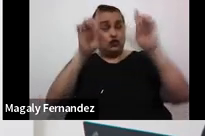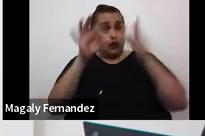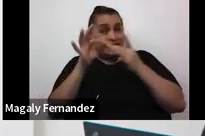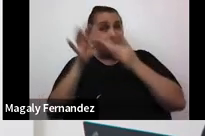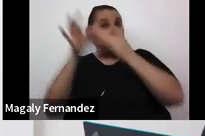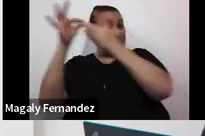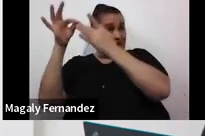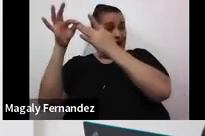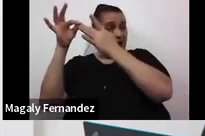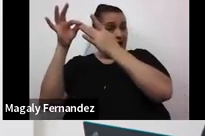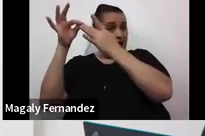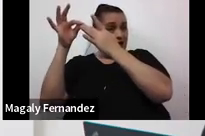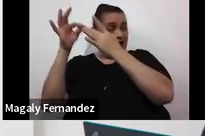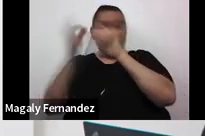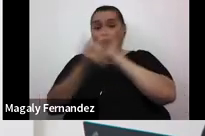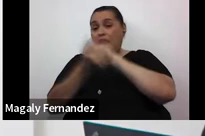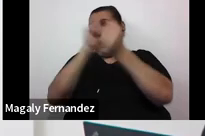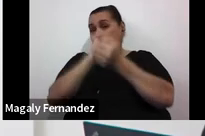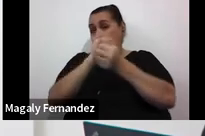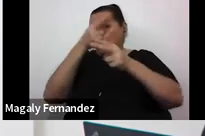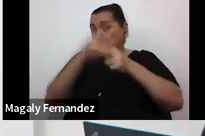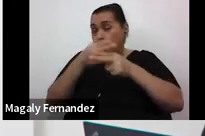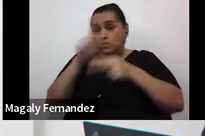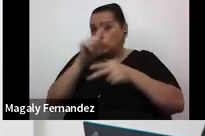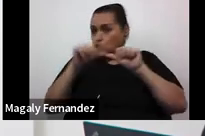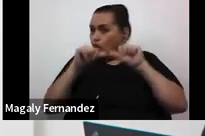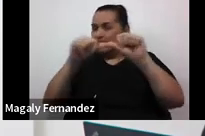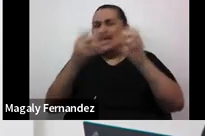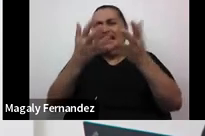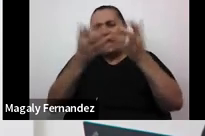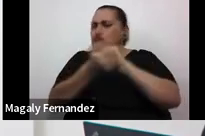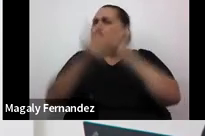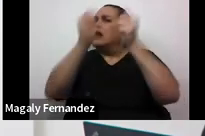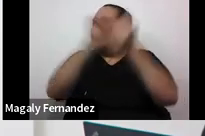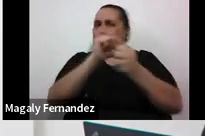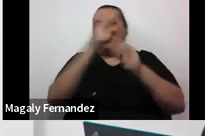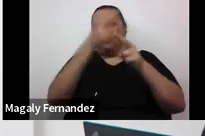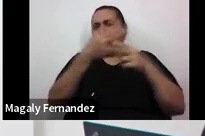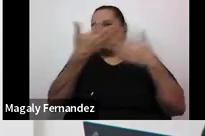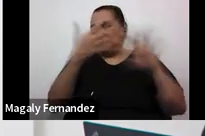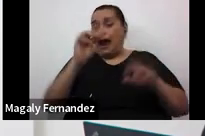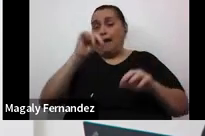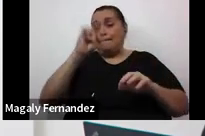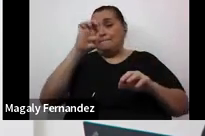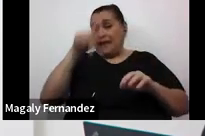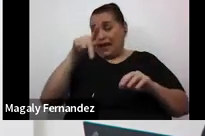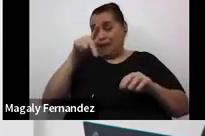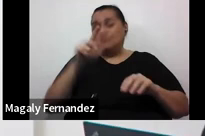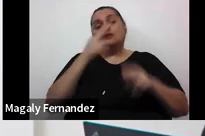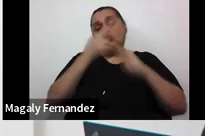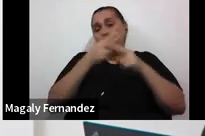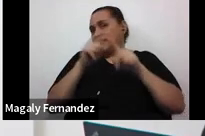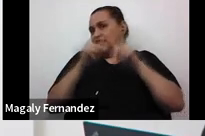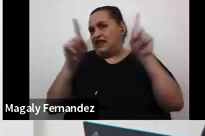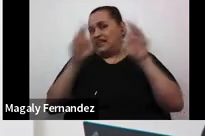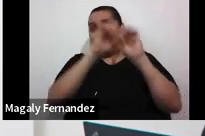educación especial aún no ha cambiado el nombre nosotros estamos deseando que esto cambie ya en el mep se llama distinto ya no es